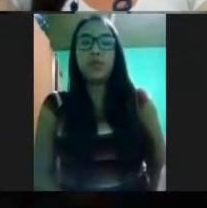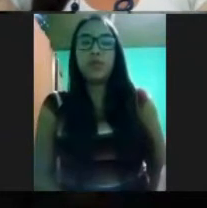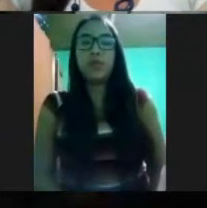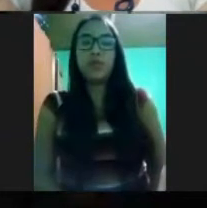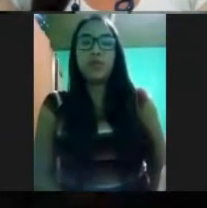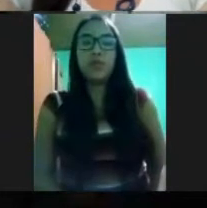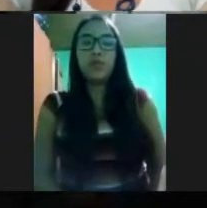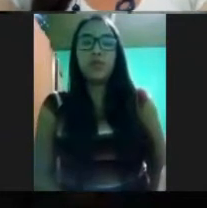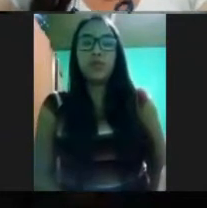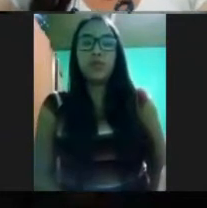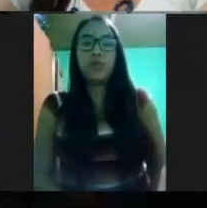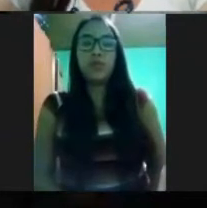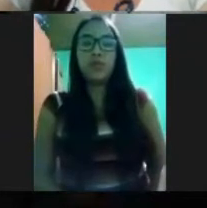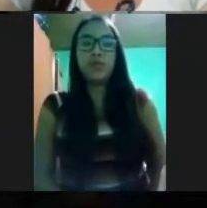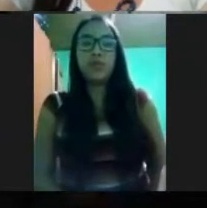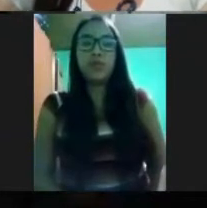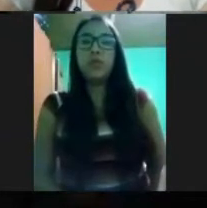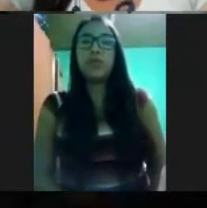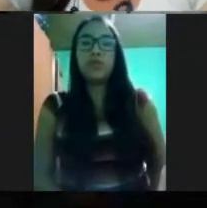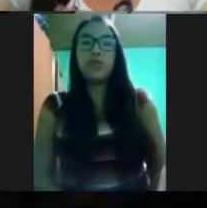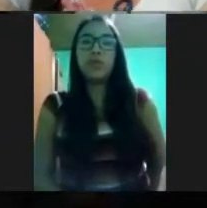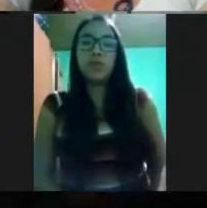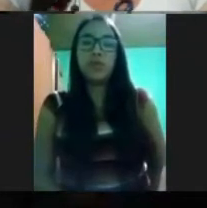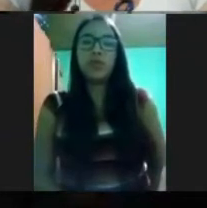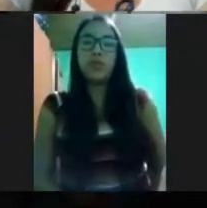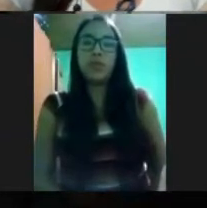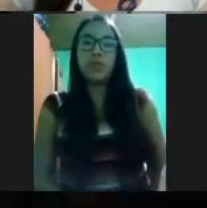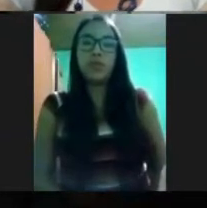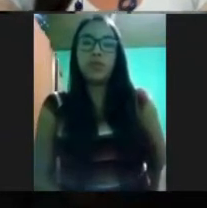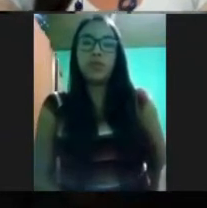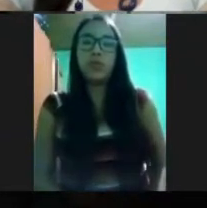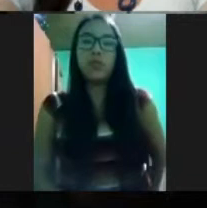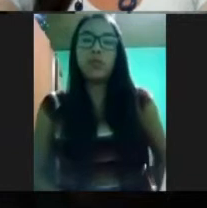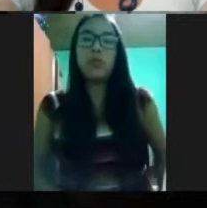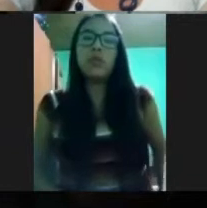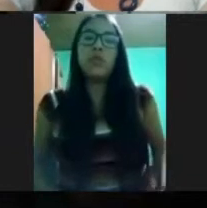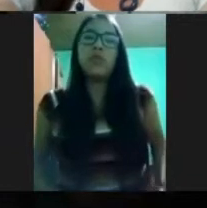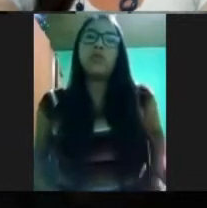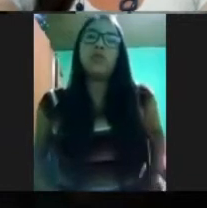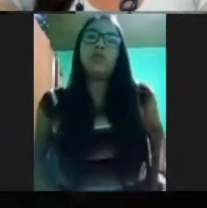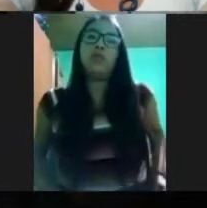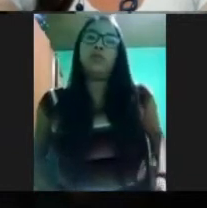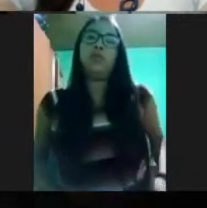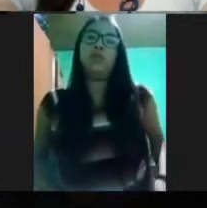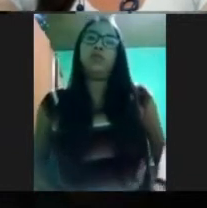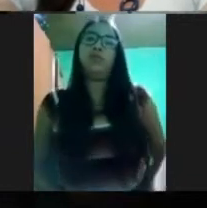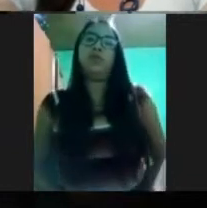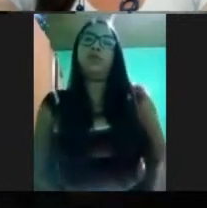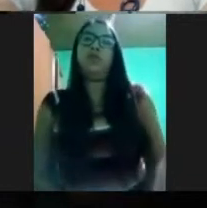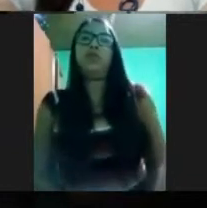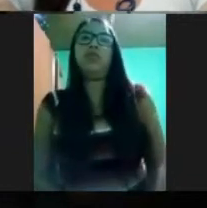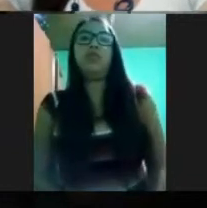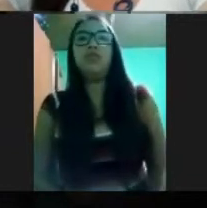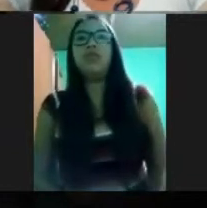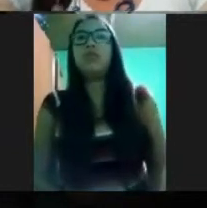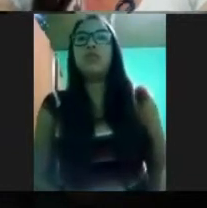17 países con alto riesgo reproductivo a nivel mundial, siendo el tercer país con más altas tasas de fecundidad en mujeres adolescentes de